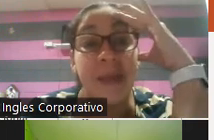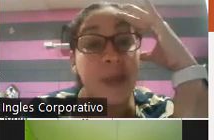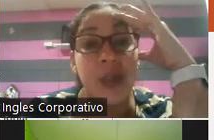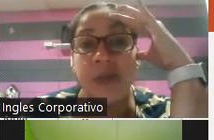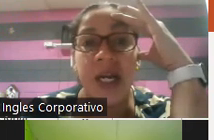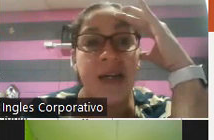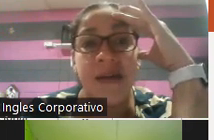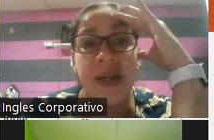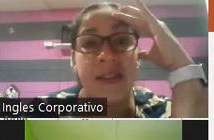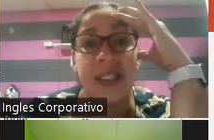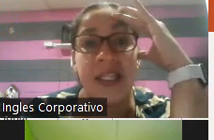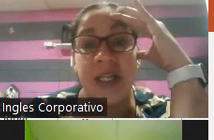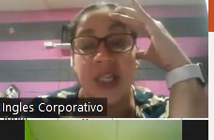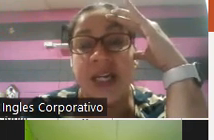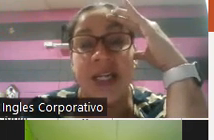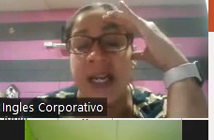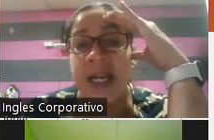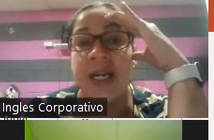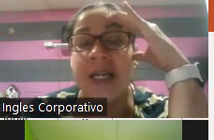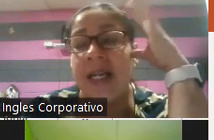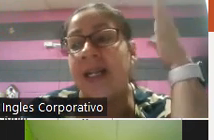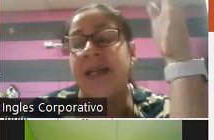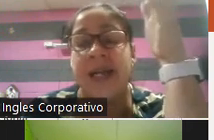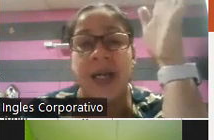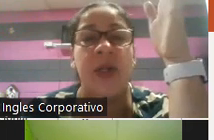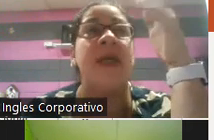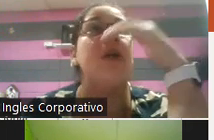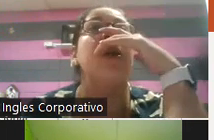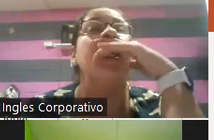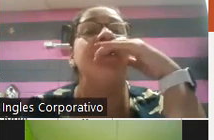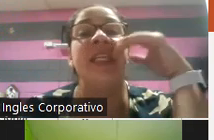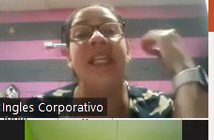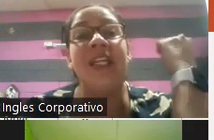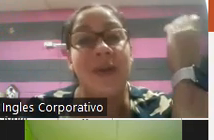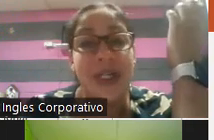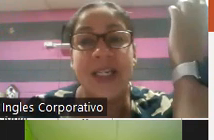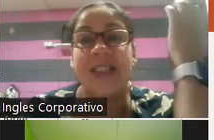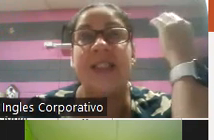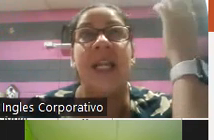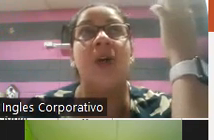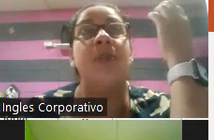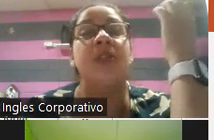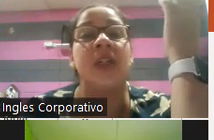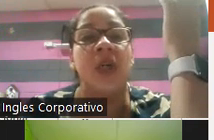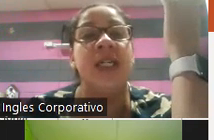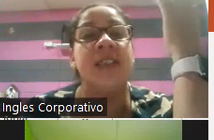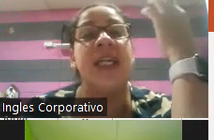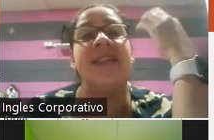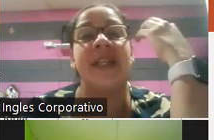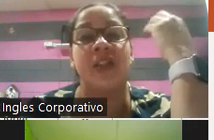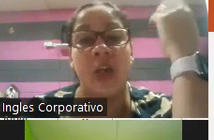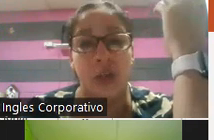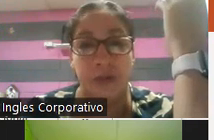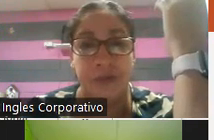me afligía la batería o sea él era era el cargador el malo vine yo y encendí la computadora